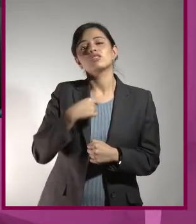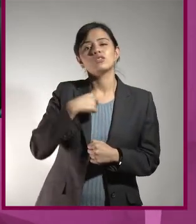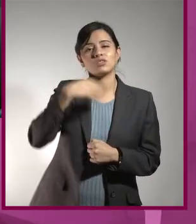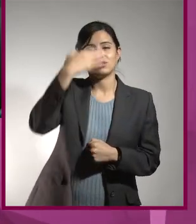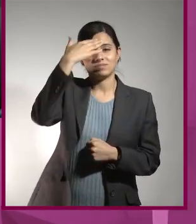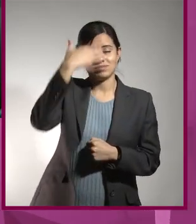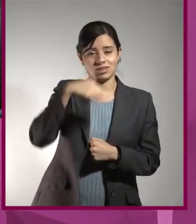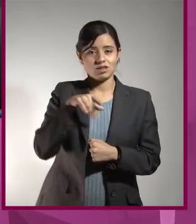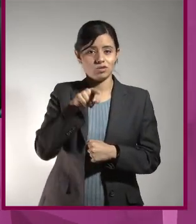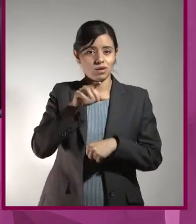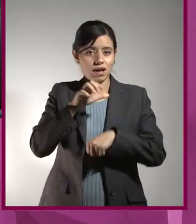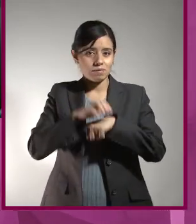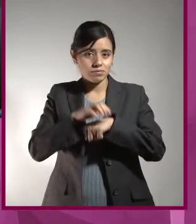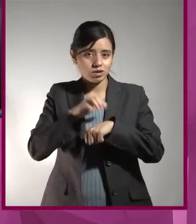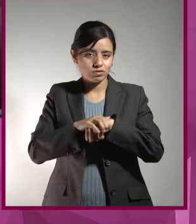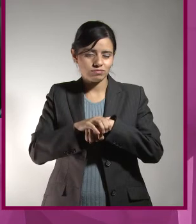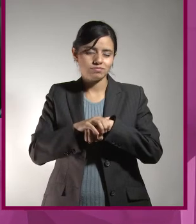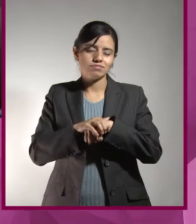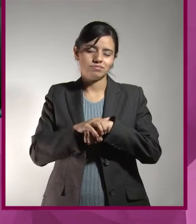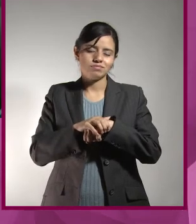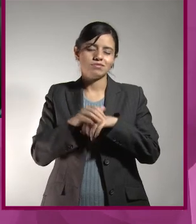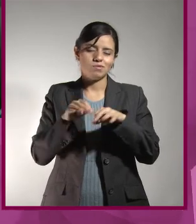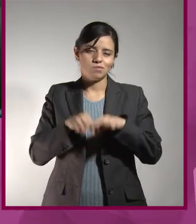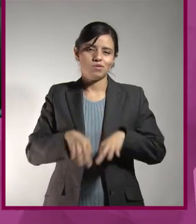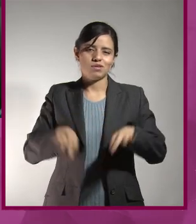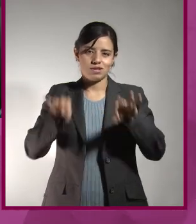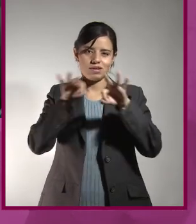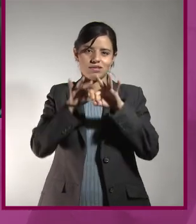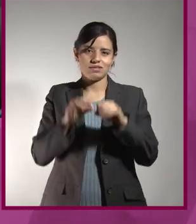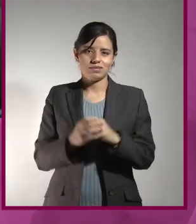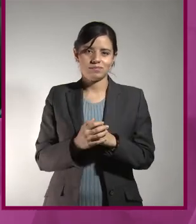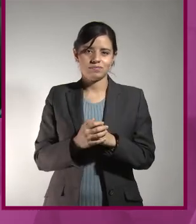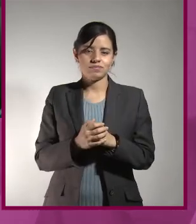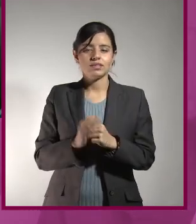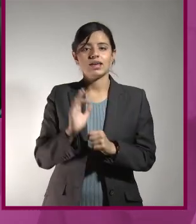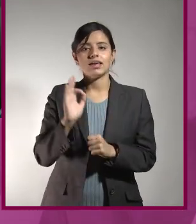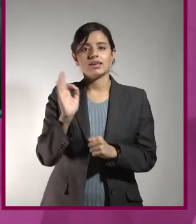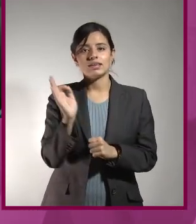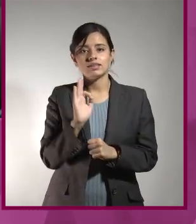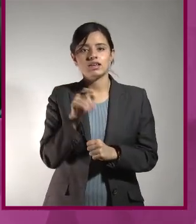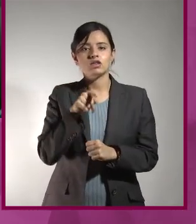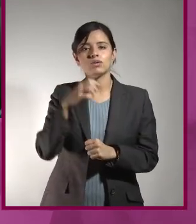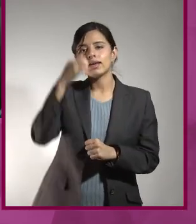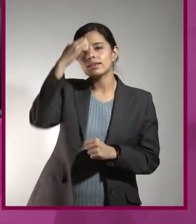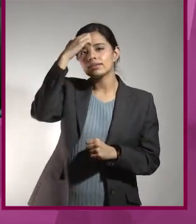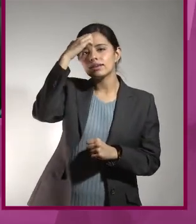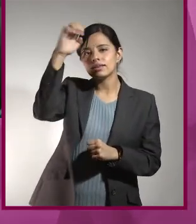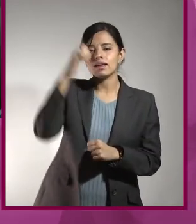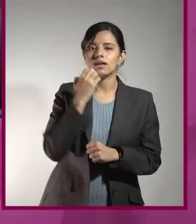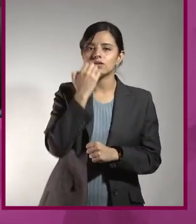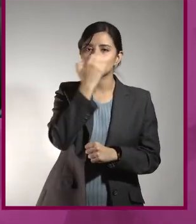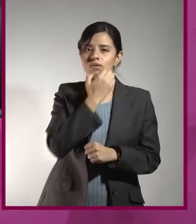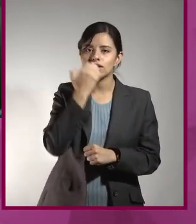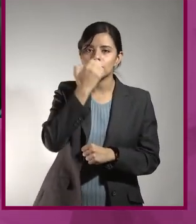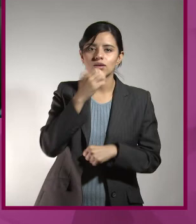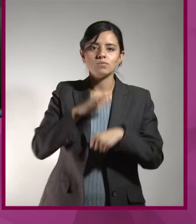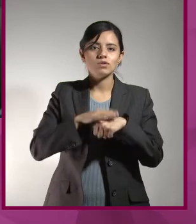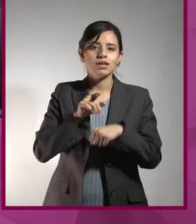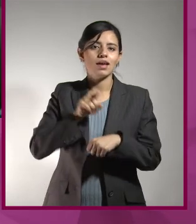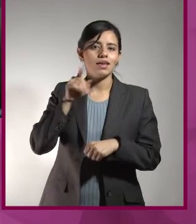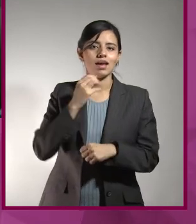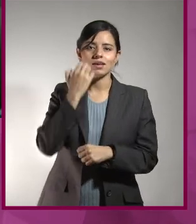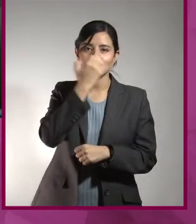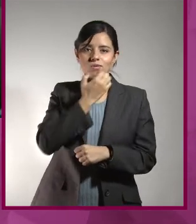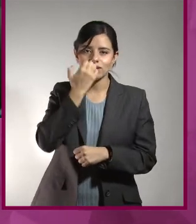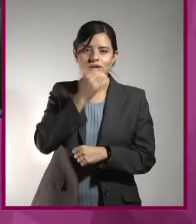Sé que la amistad para ti es muy importante y tal vez por eso extrañas a la escuela, porque ahí